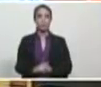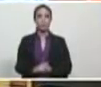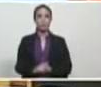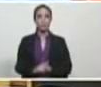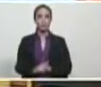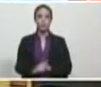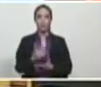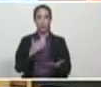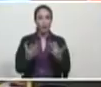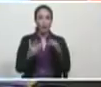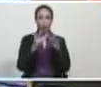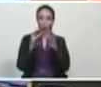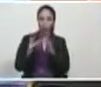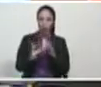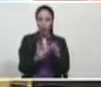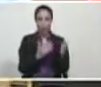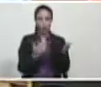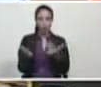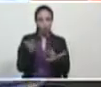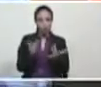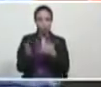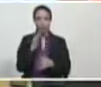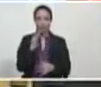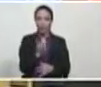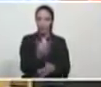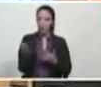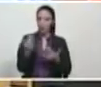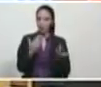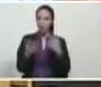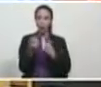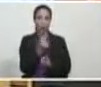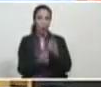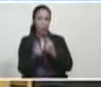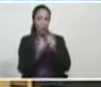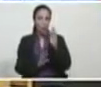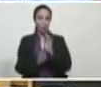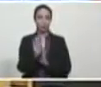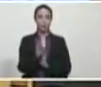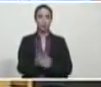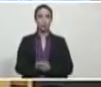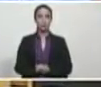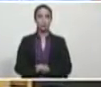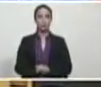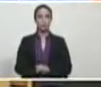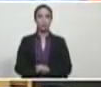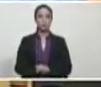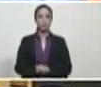Meterse a profundidad en la dinámica económica, nosotros,